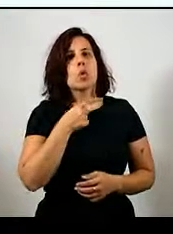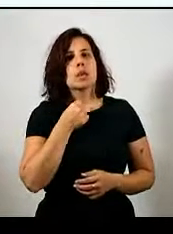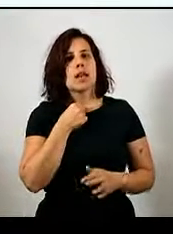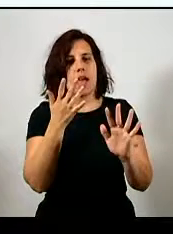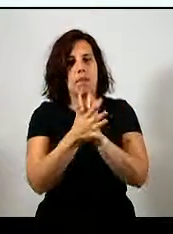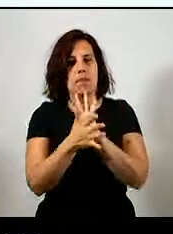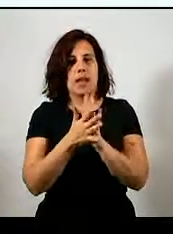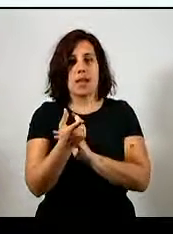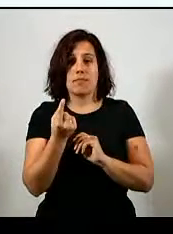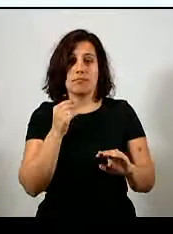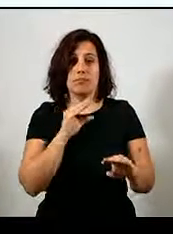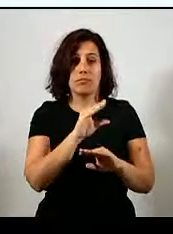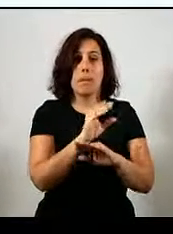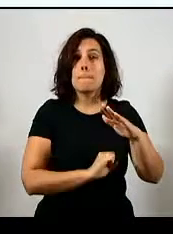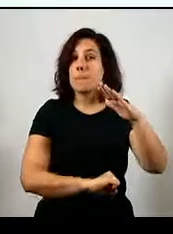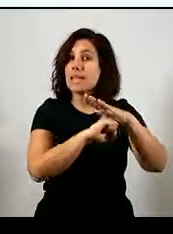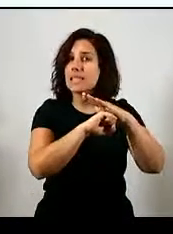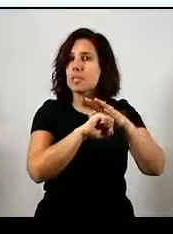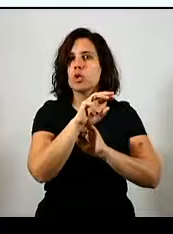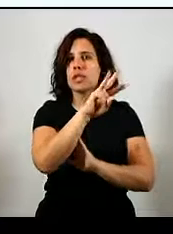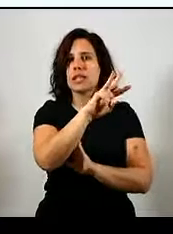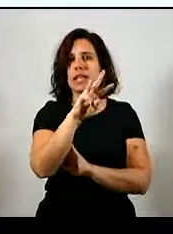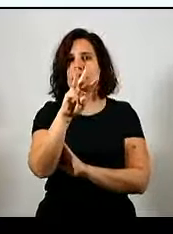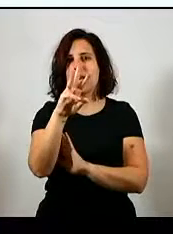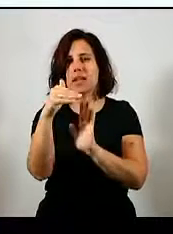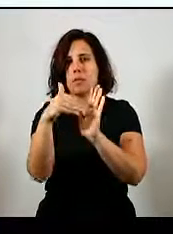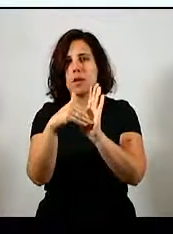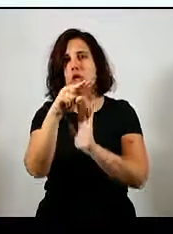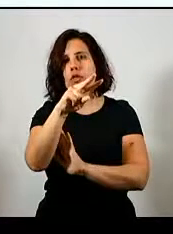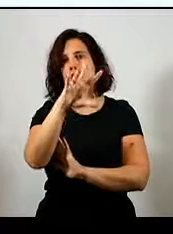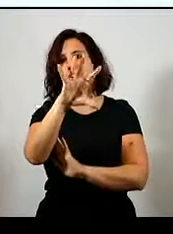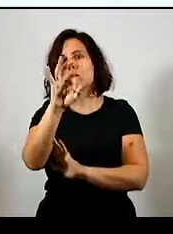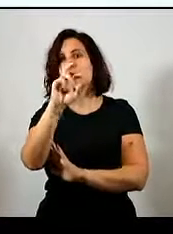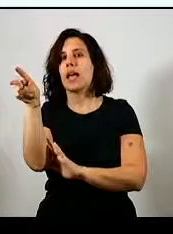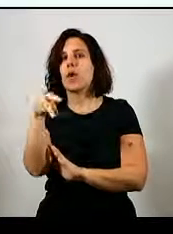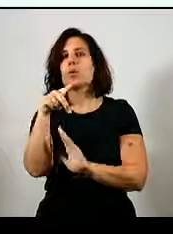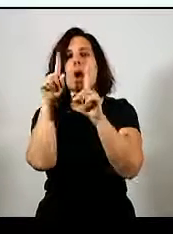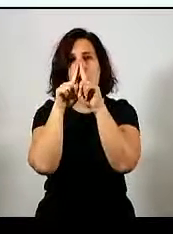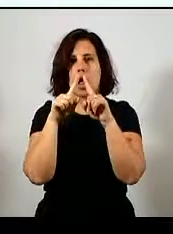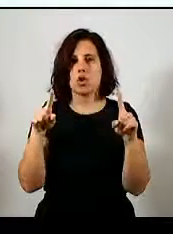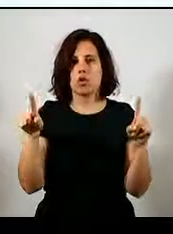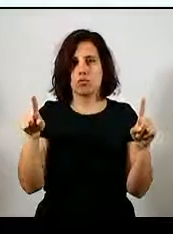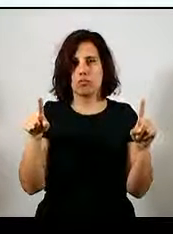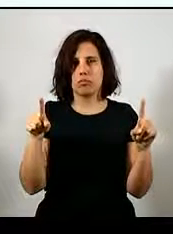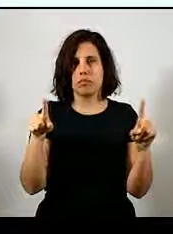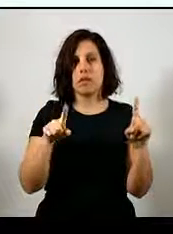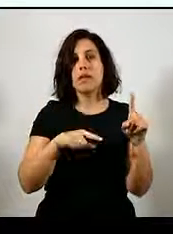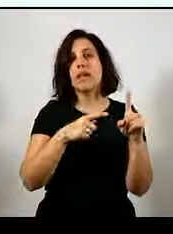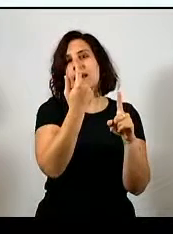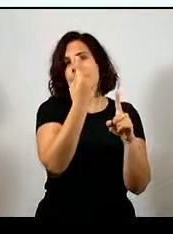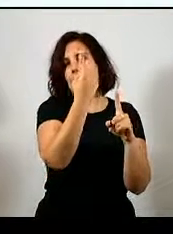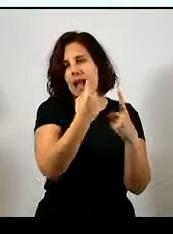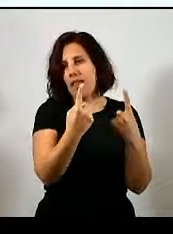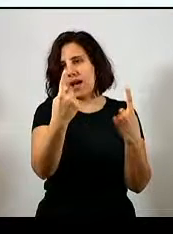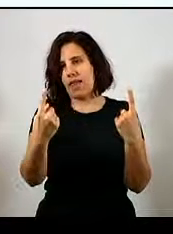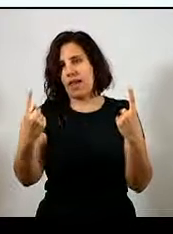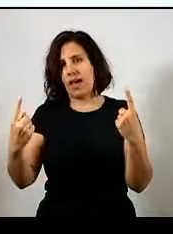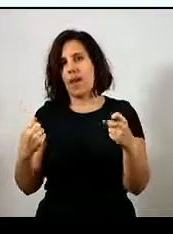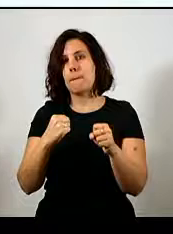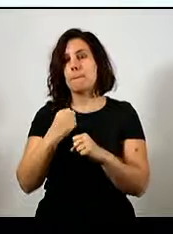ayuda máxima de 33.250 euros anuales por cada preparador o preparadora